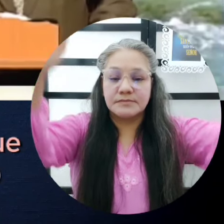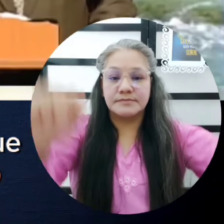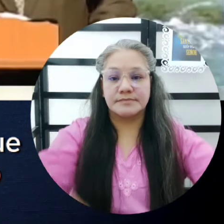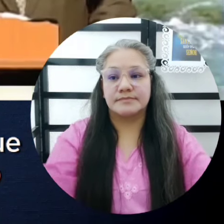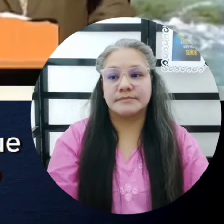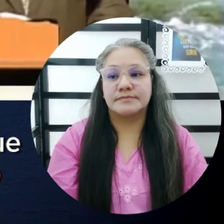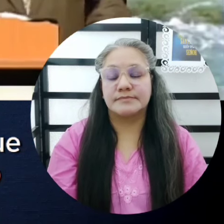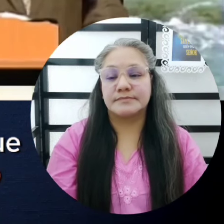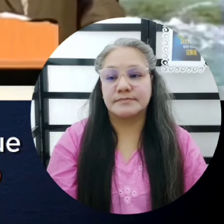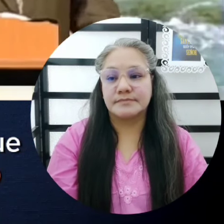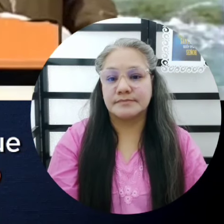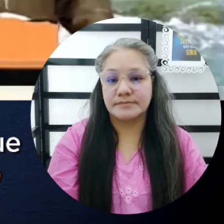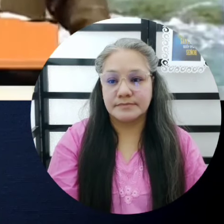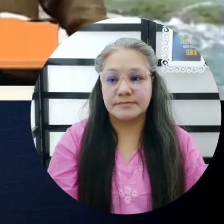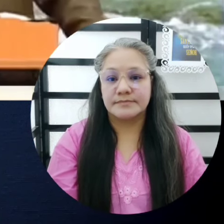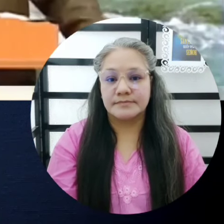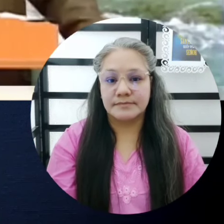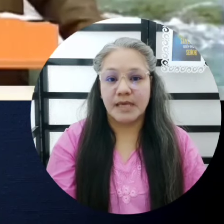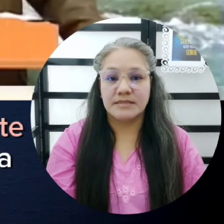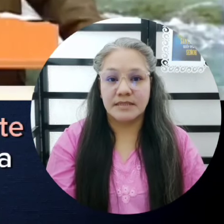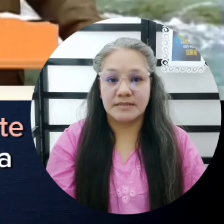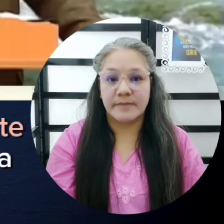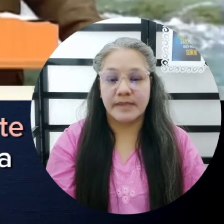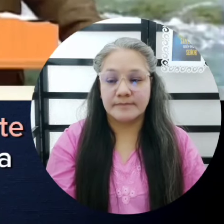No se niegue el uno al otro